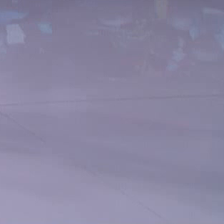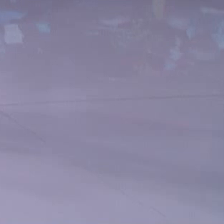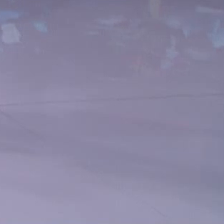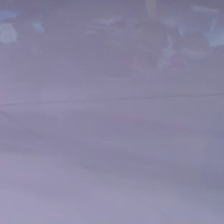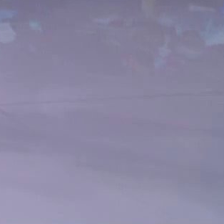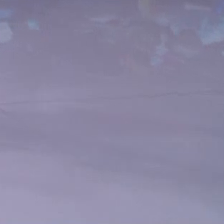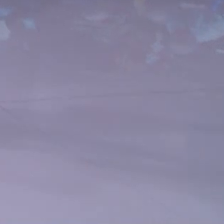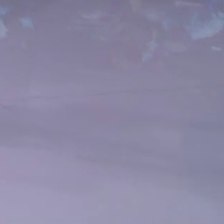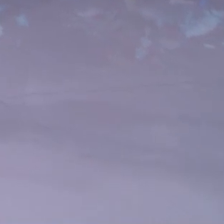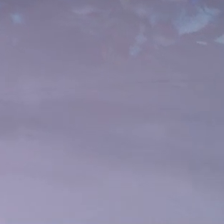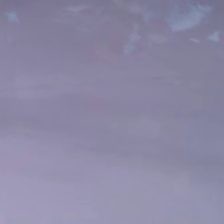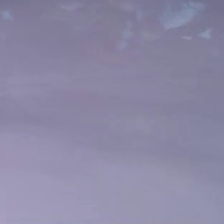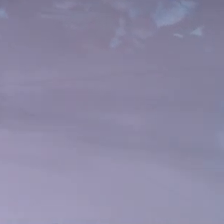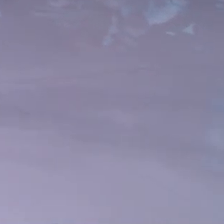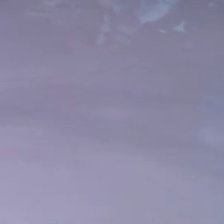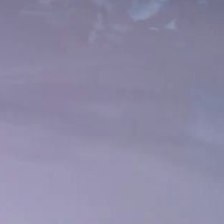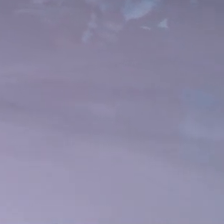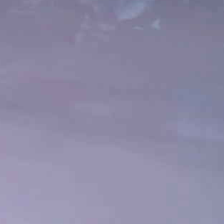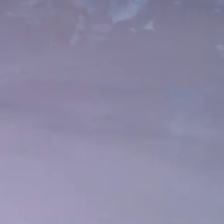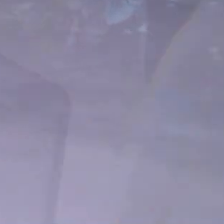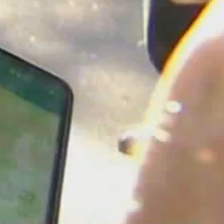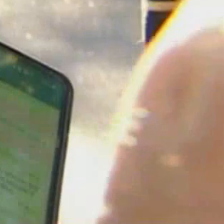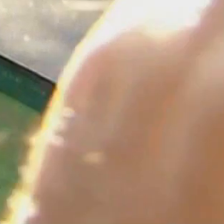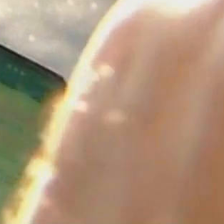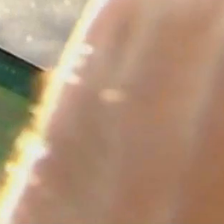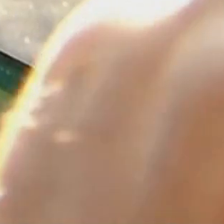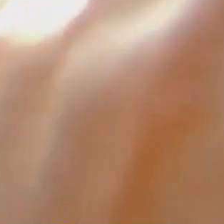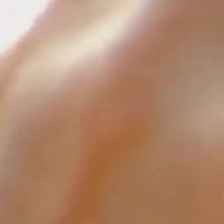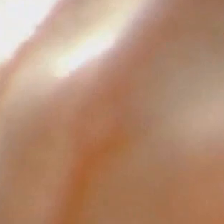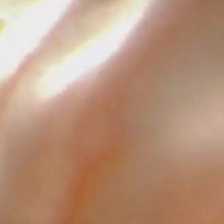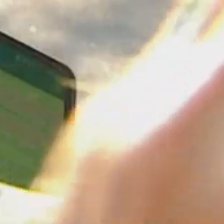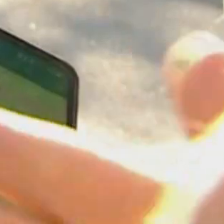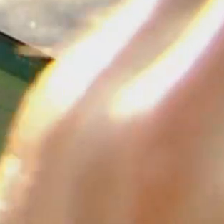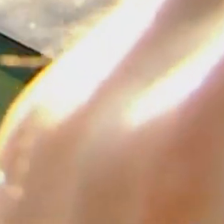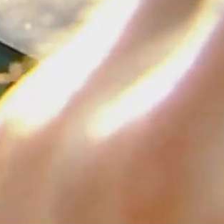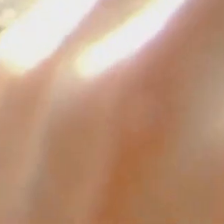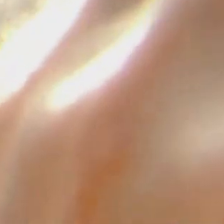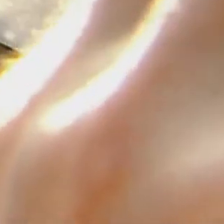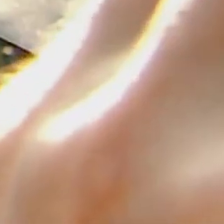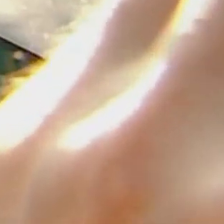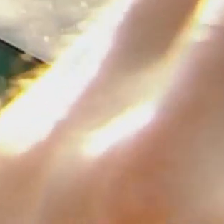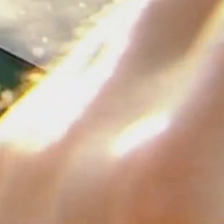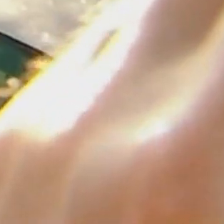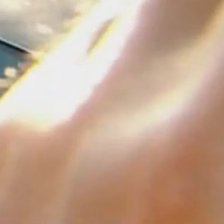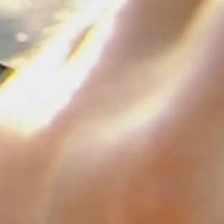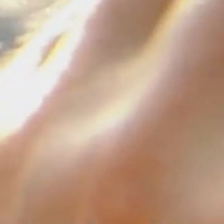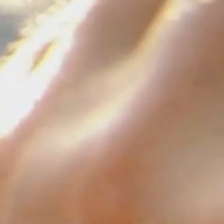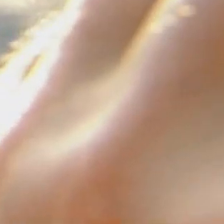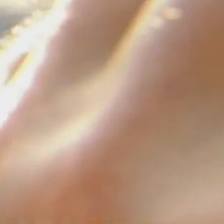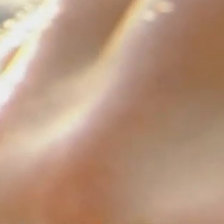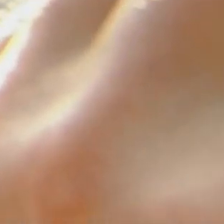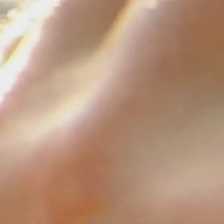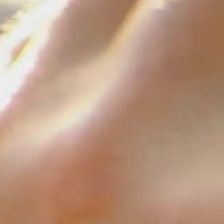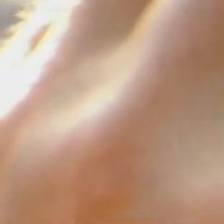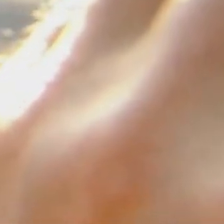Así es, rápidamente, con Alejandro Puertas. Sí, por supuesto, por supuesto. Sí, para escuchar a la ministra de Desarrollo Social, Victoria Tolosa